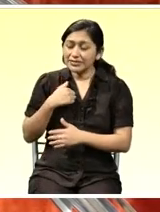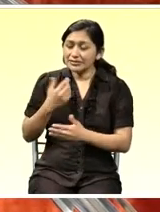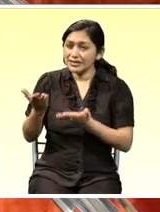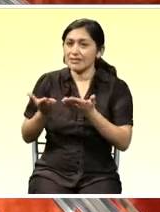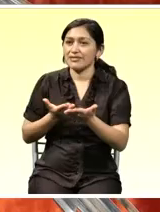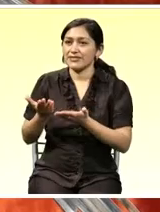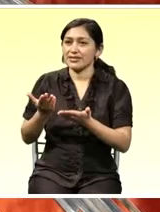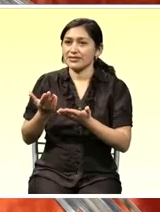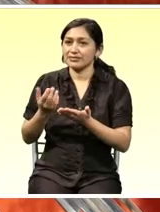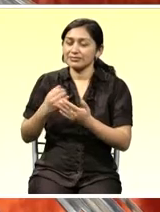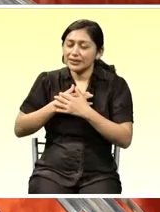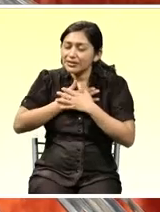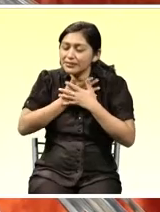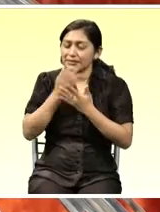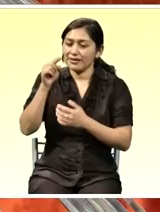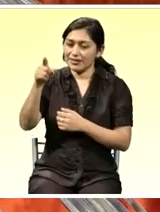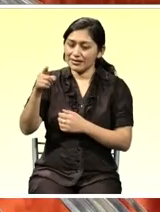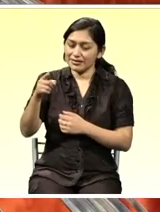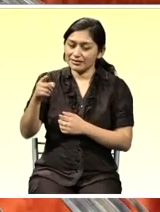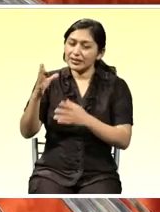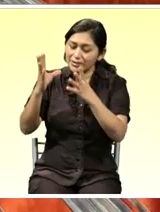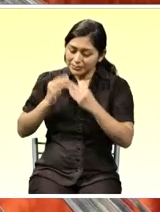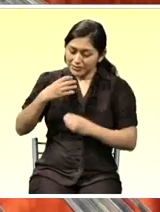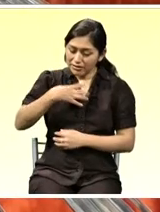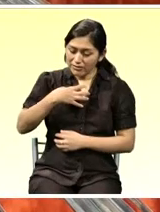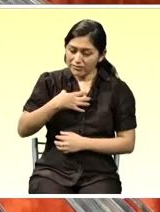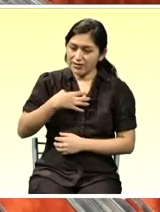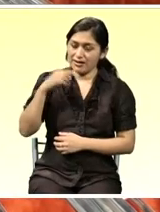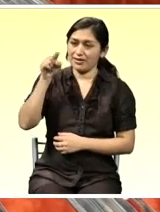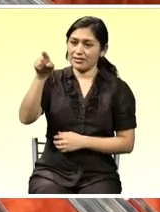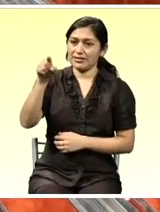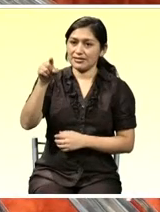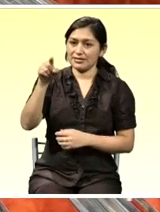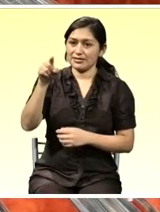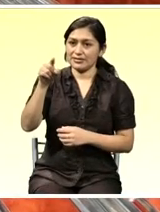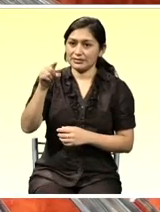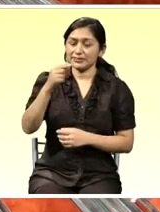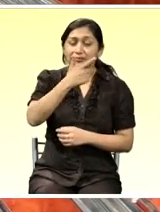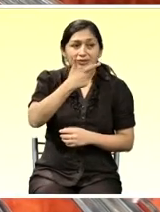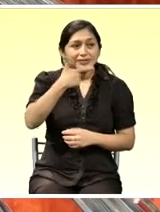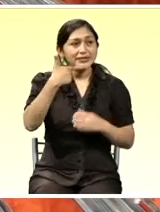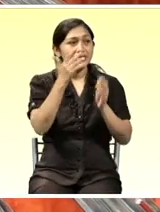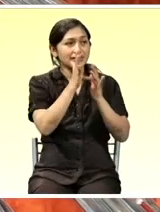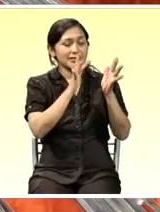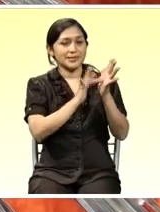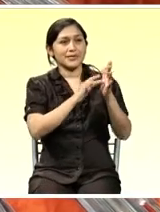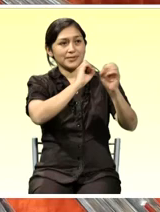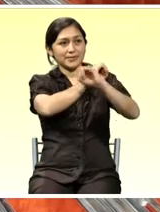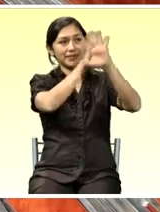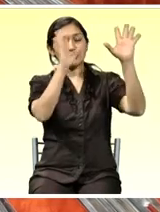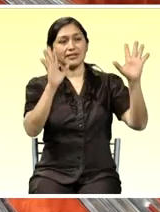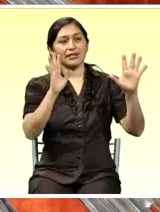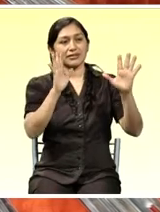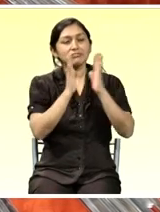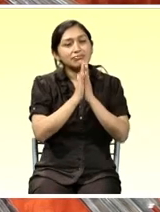y que confíe siempre en tu protección. Dulcísimo Señor del milagro, perdona